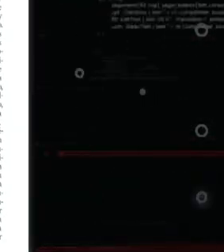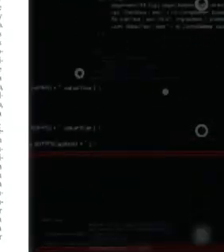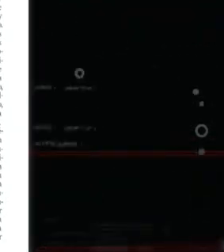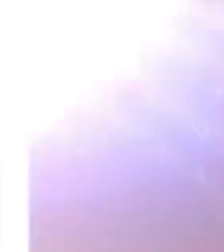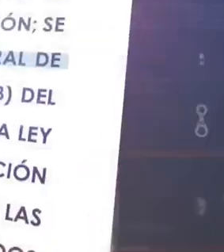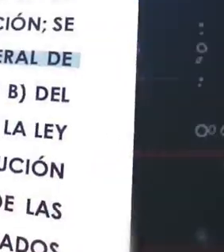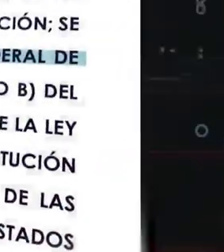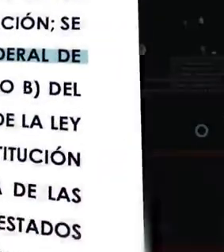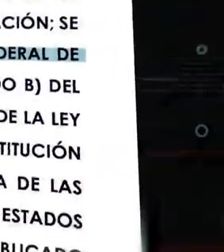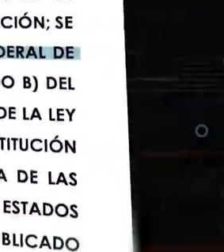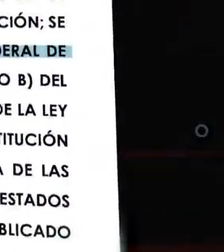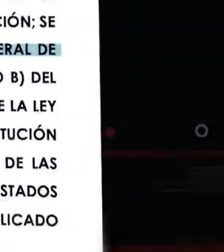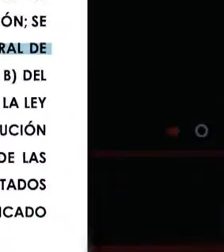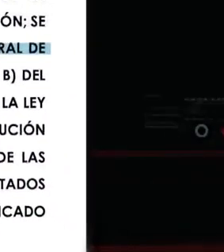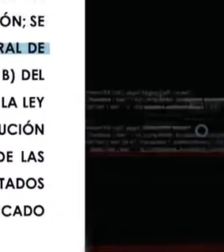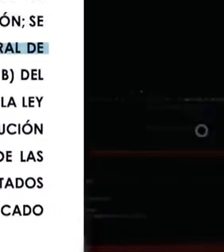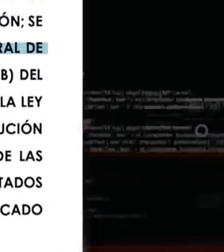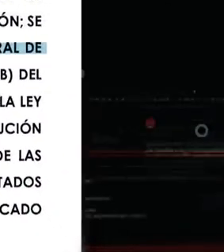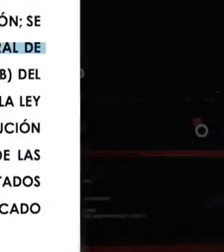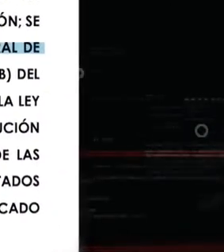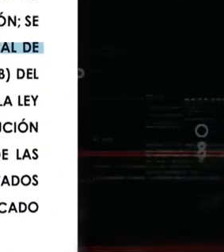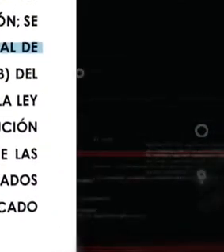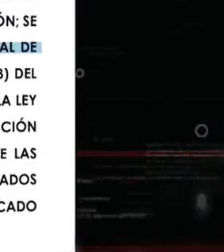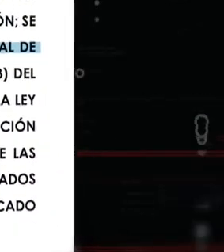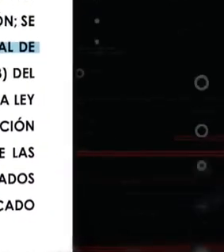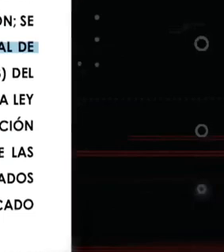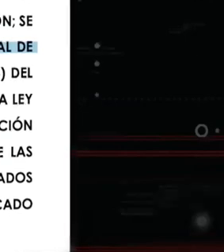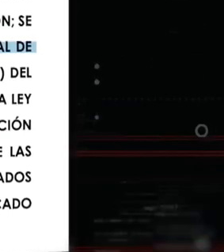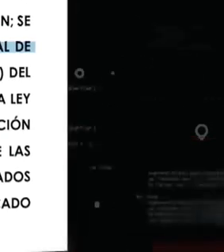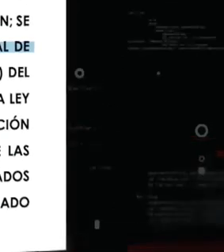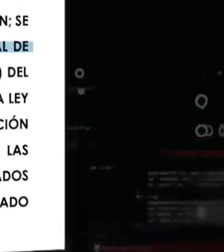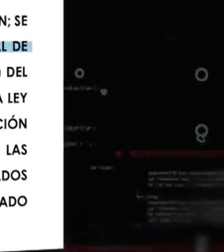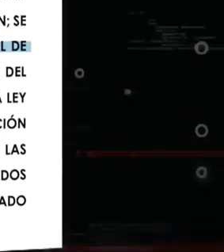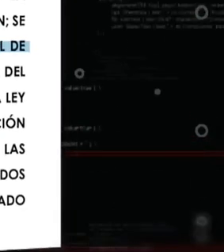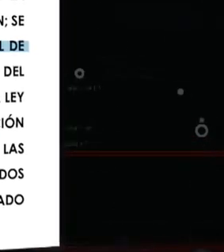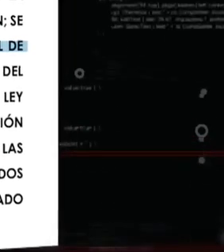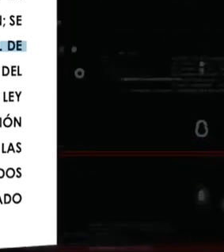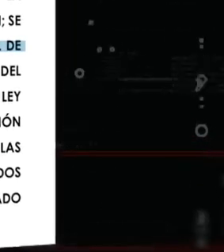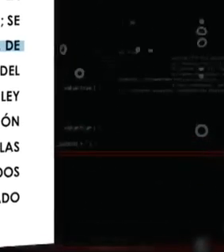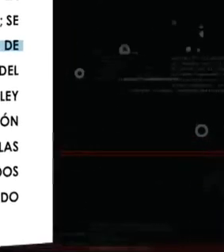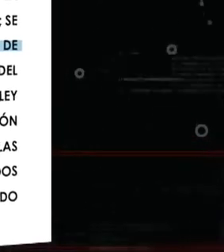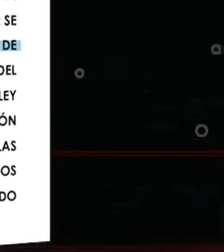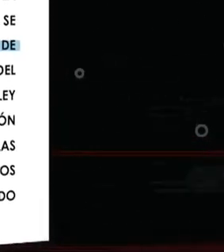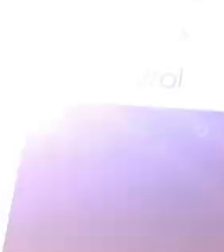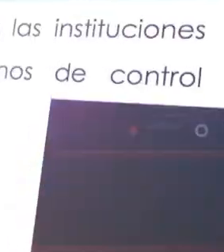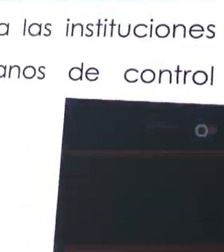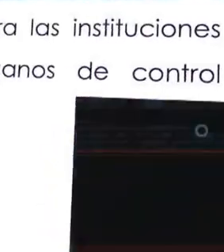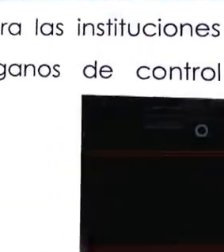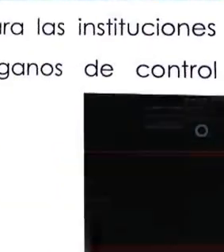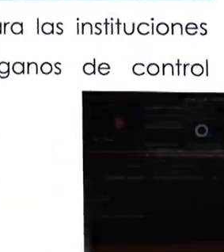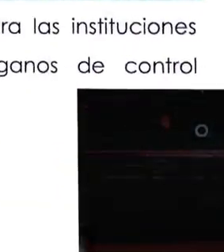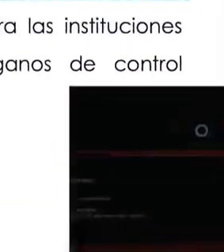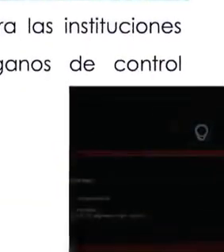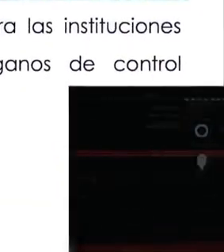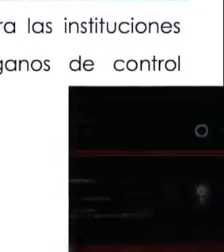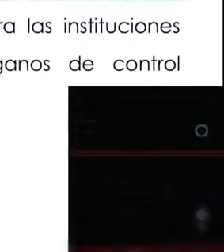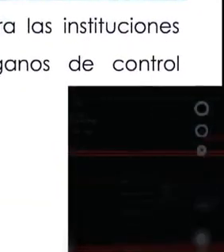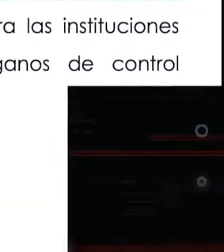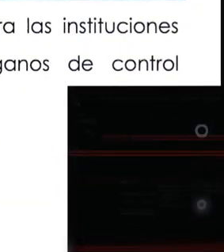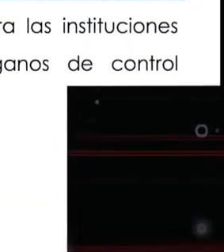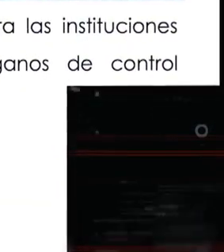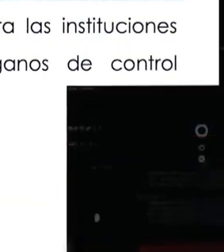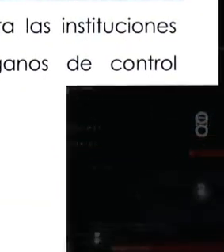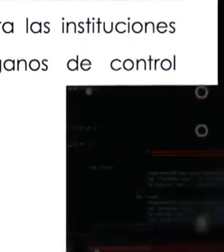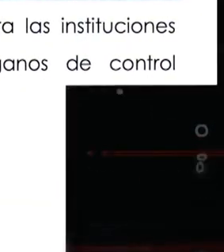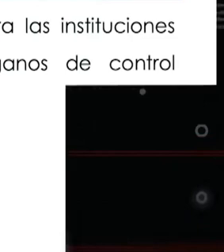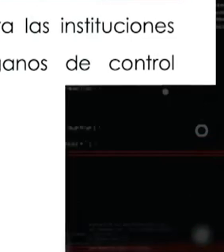se realiza con apego a la ley y respeto a la división de poderes. Además, simplificará la rendición de cuentas del Poder